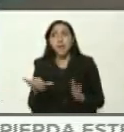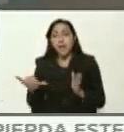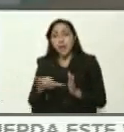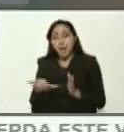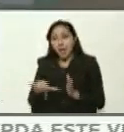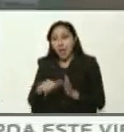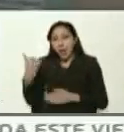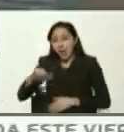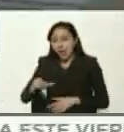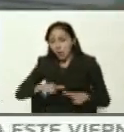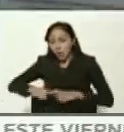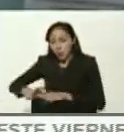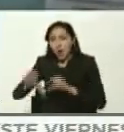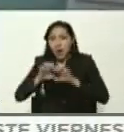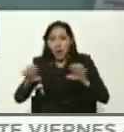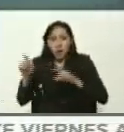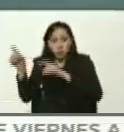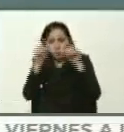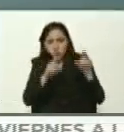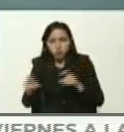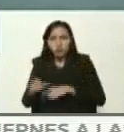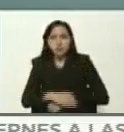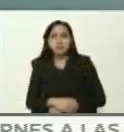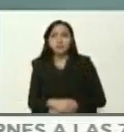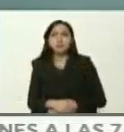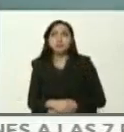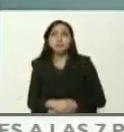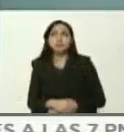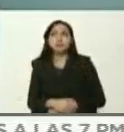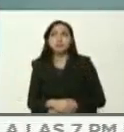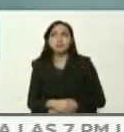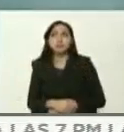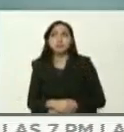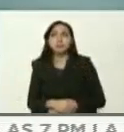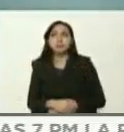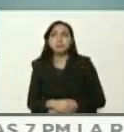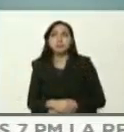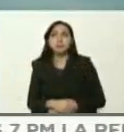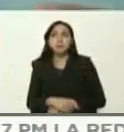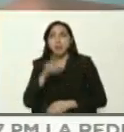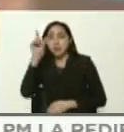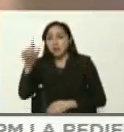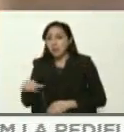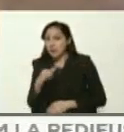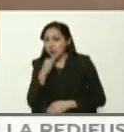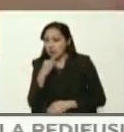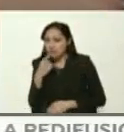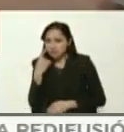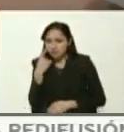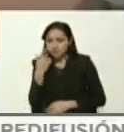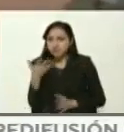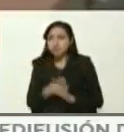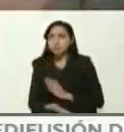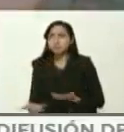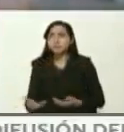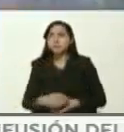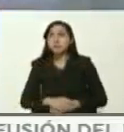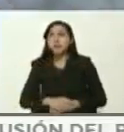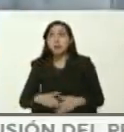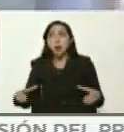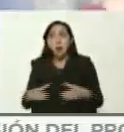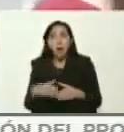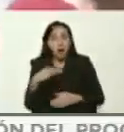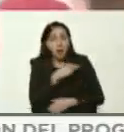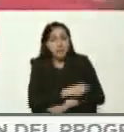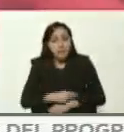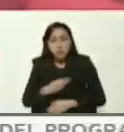área de educación. Bien, fíjense algo importante, presidente, y todos los que nos están escuchando, esta base de misiones que ha quedado